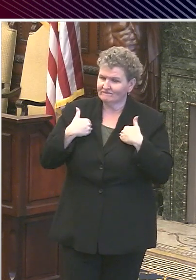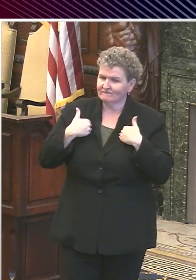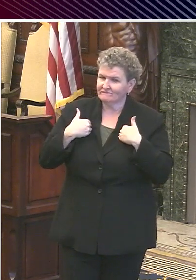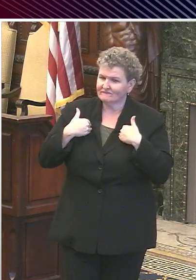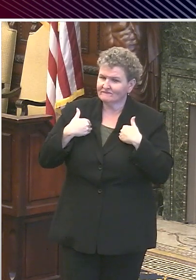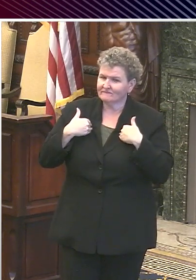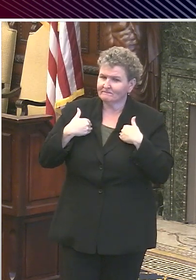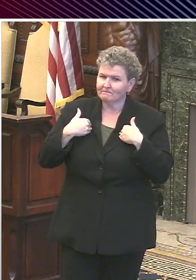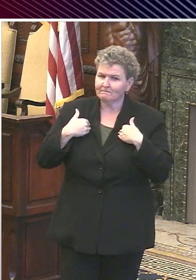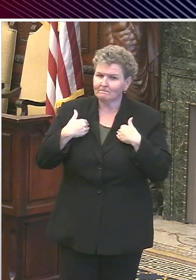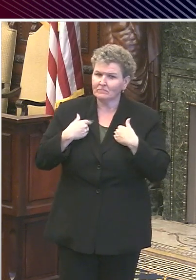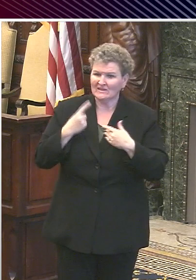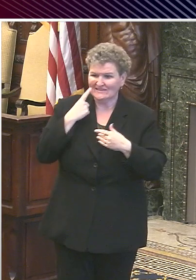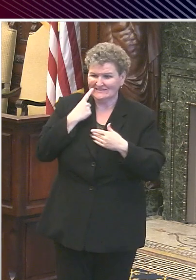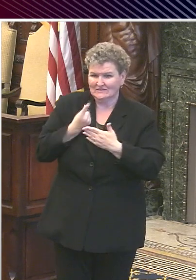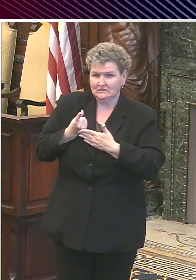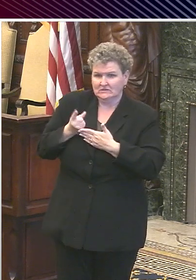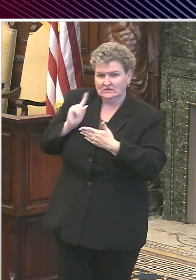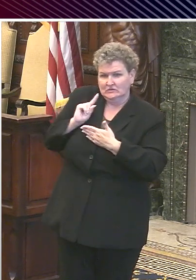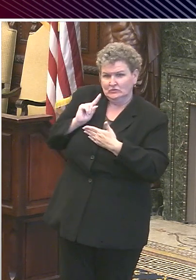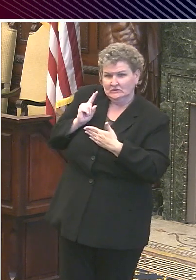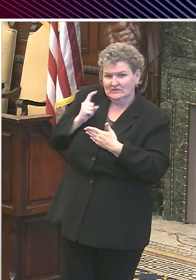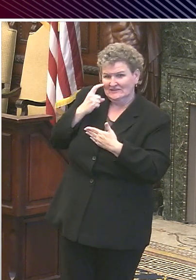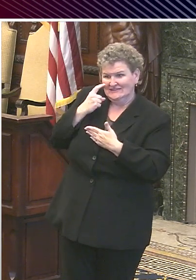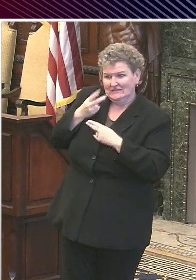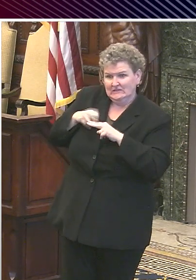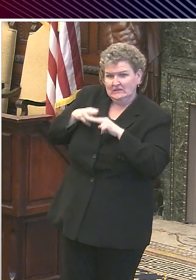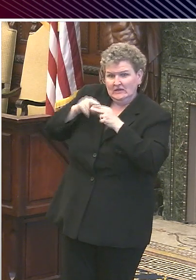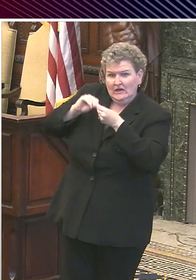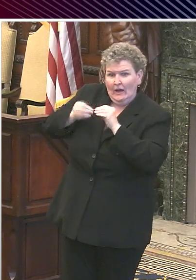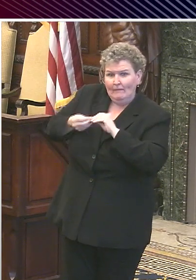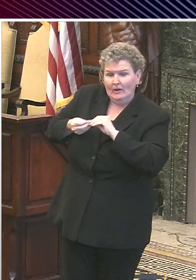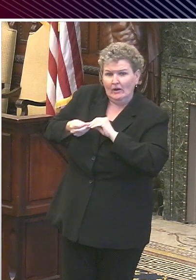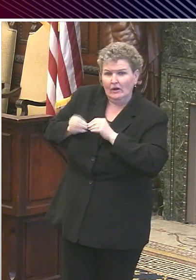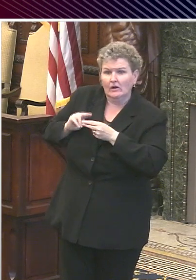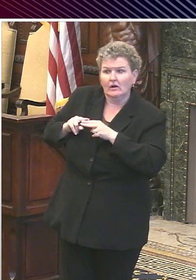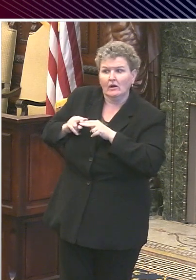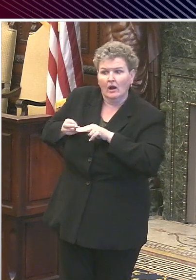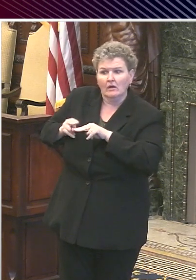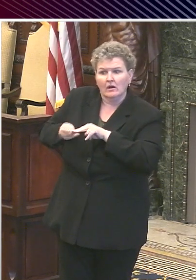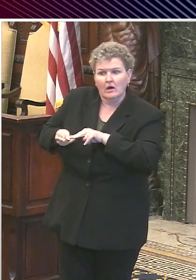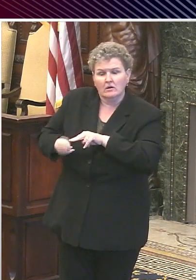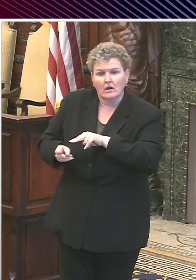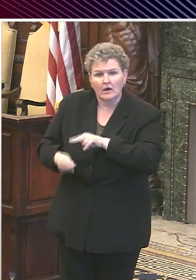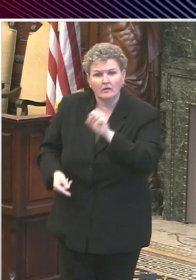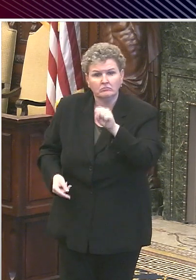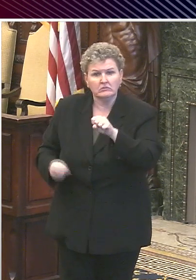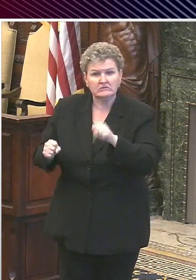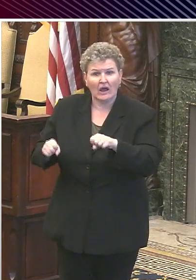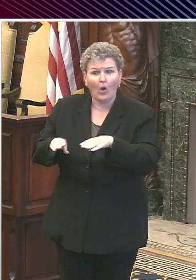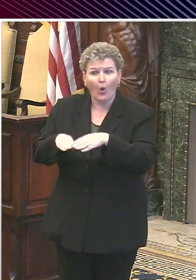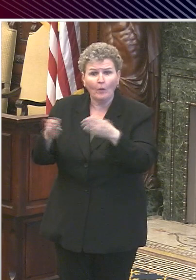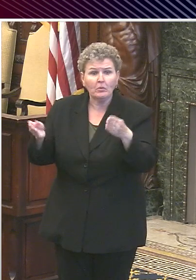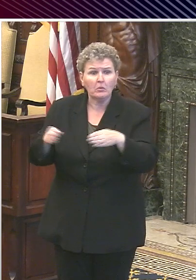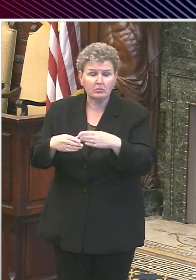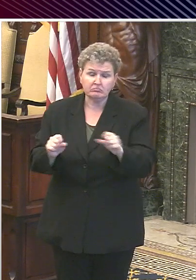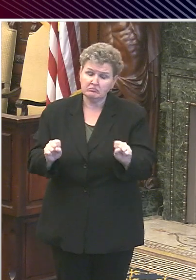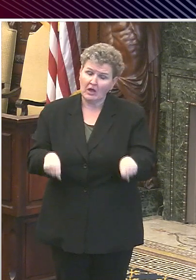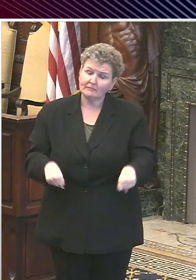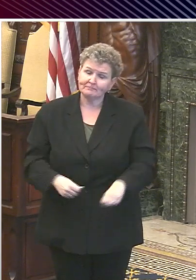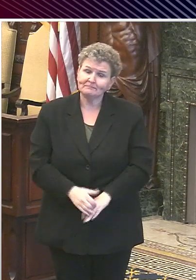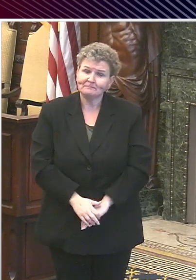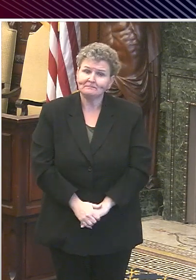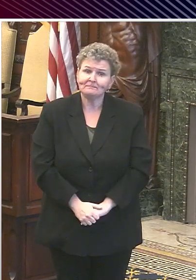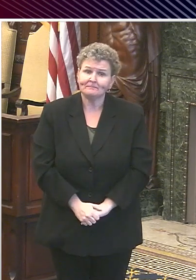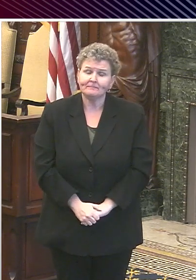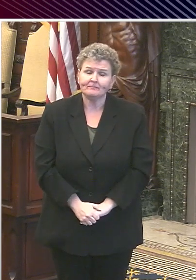of last week, the numbers were falling over the latter part of last week. So that has not changed our plans. Los restaurantes están